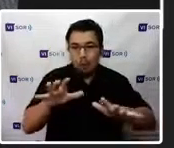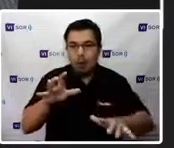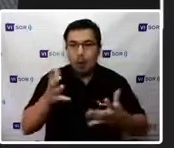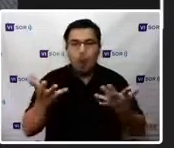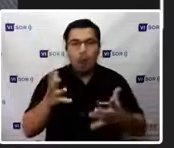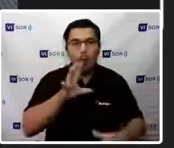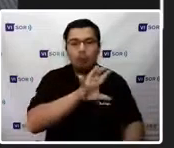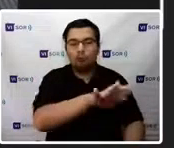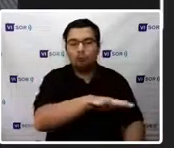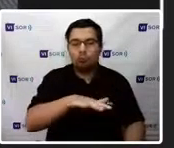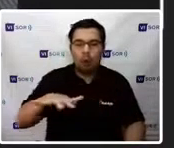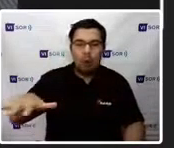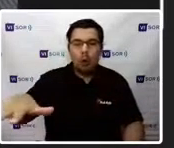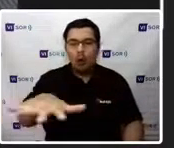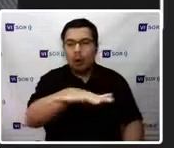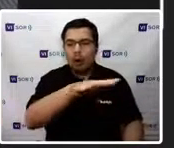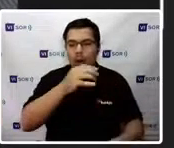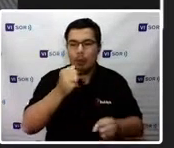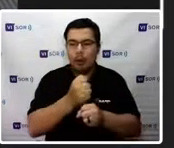Sí, mira,